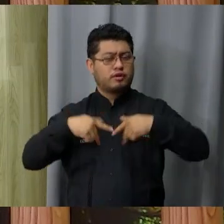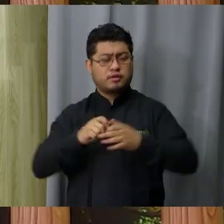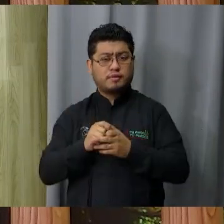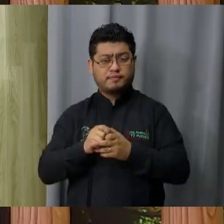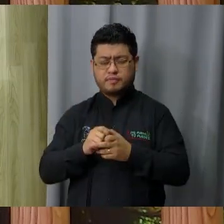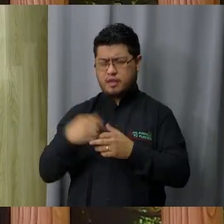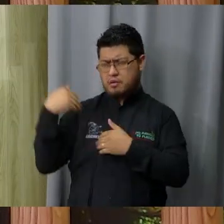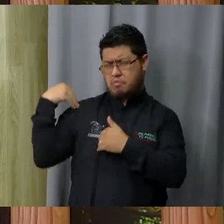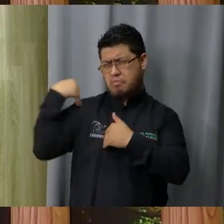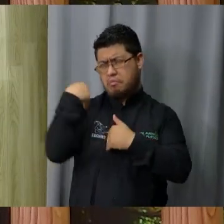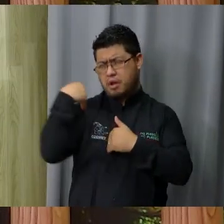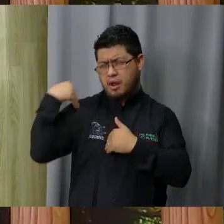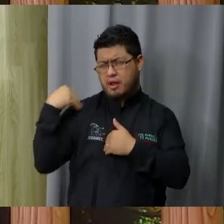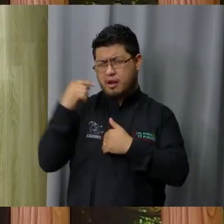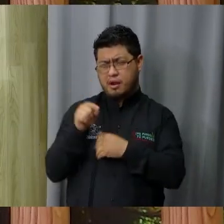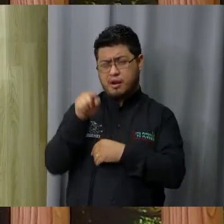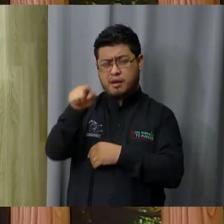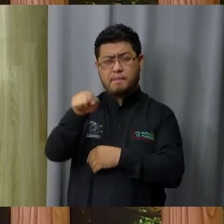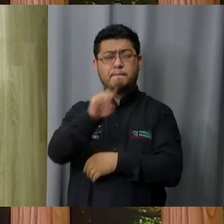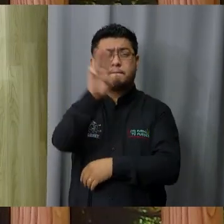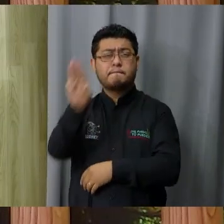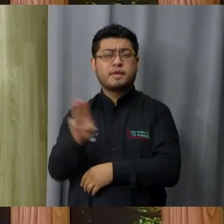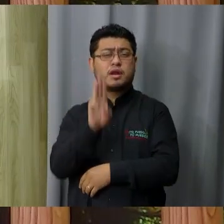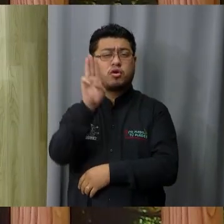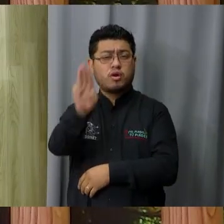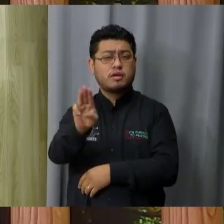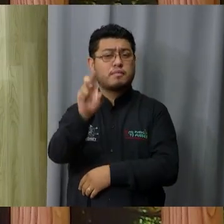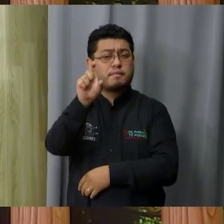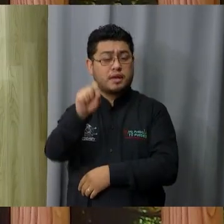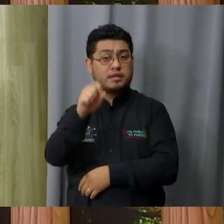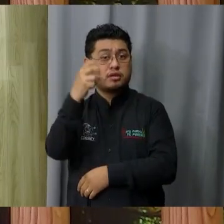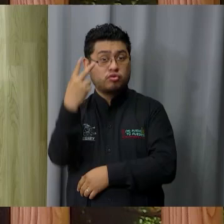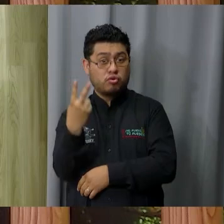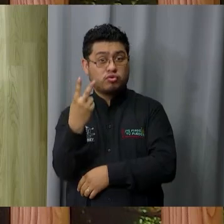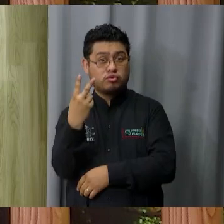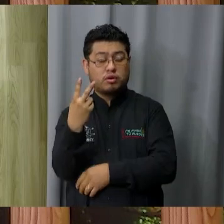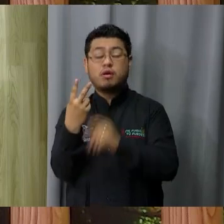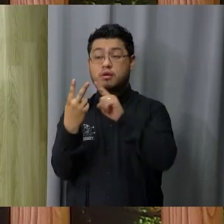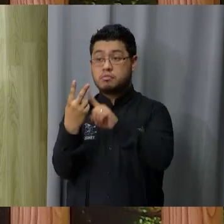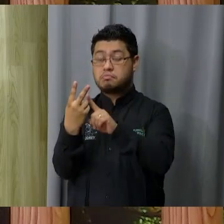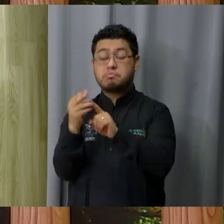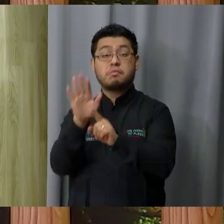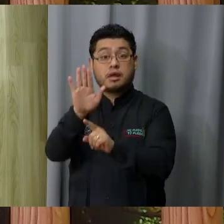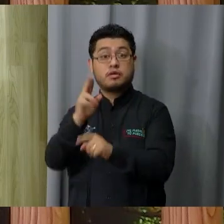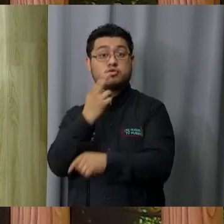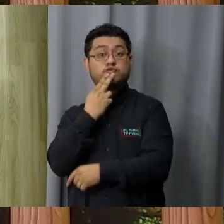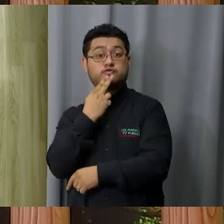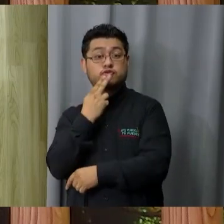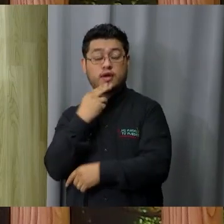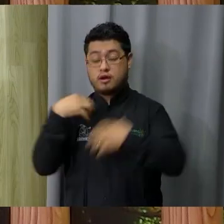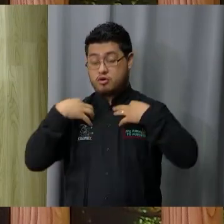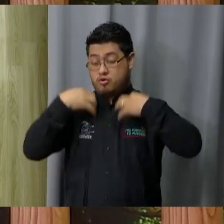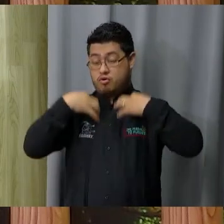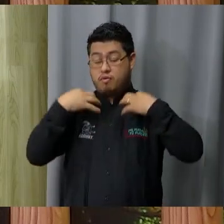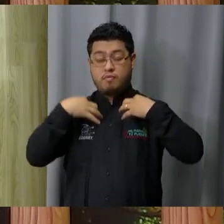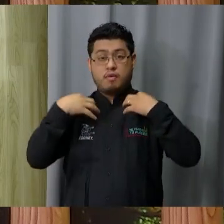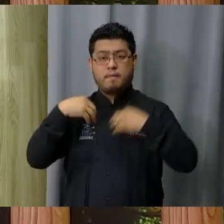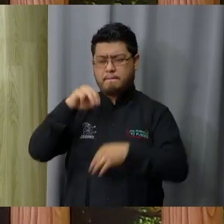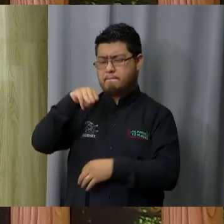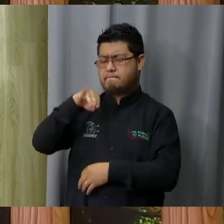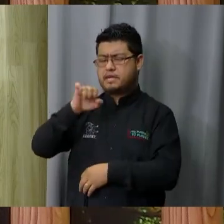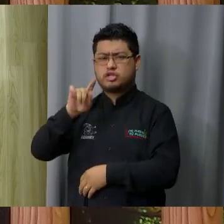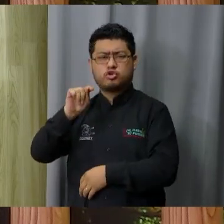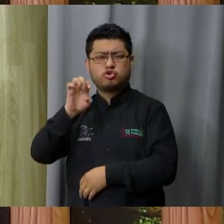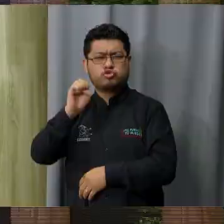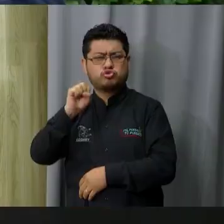incluso van a estar modelando ahí este outfit de nuestro patrocinador Mitosca, así que está la invitación. ¿Cómo le hace la gente? ¿Se registra?